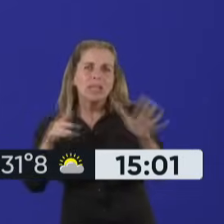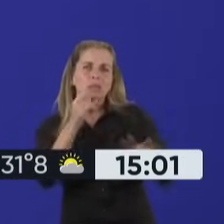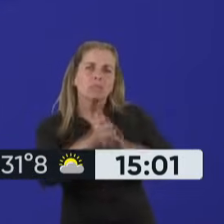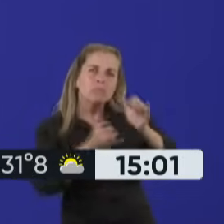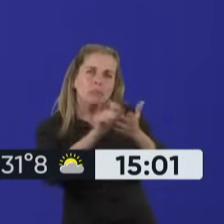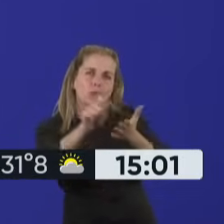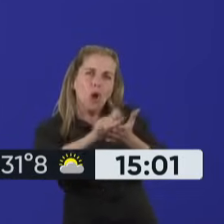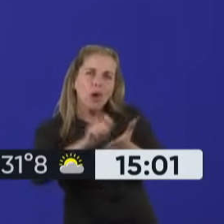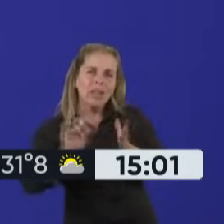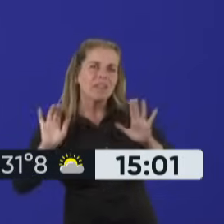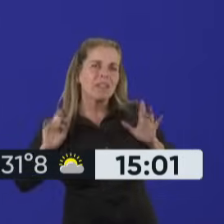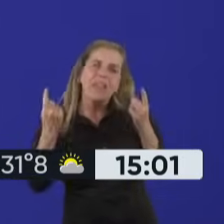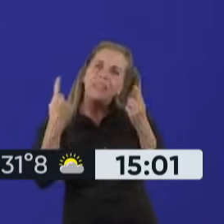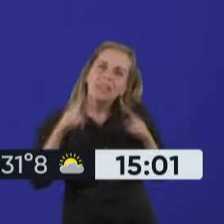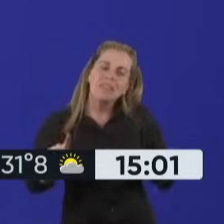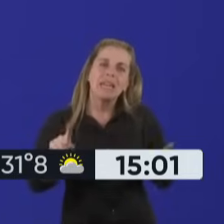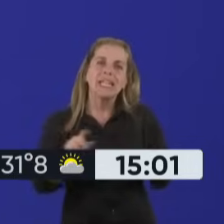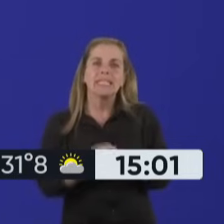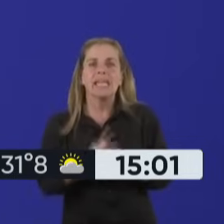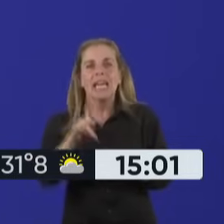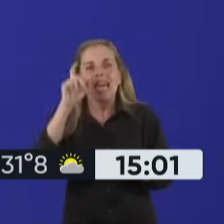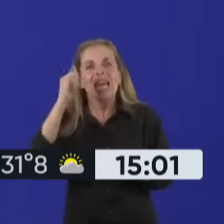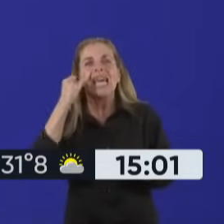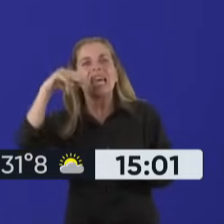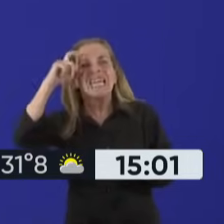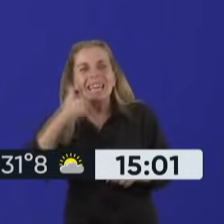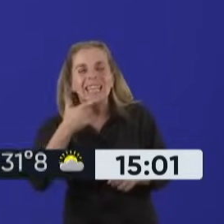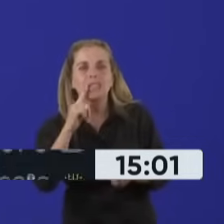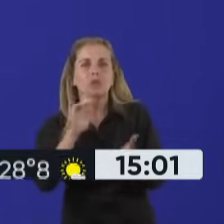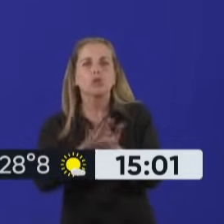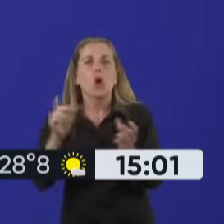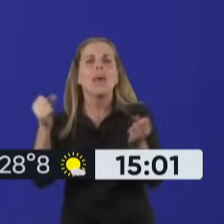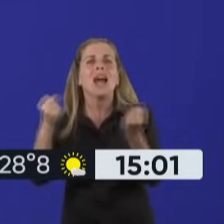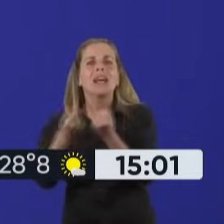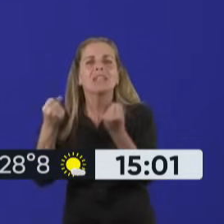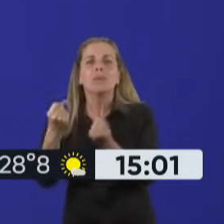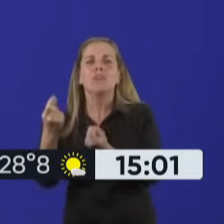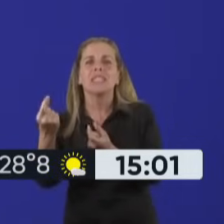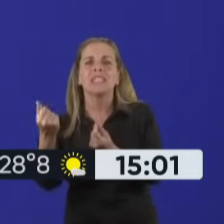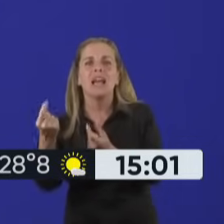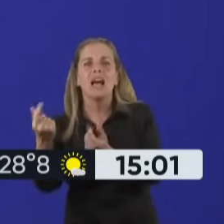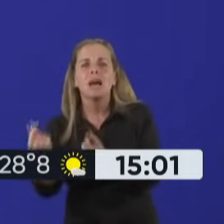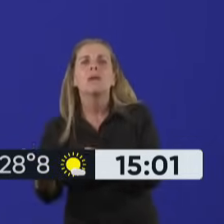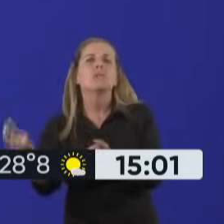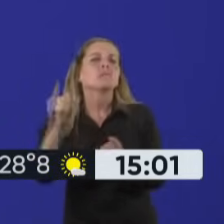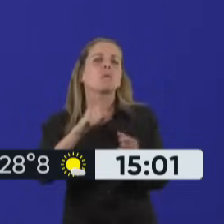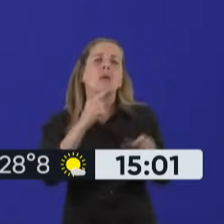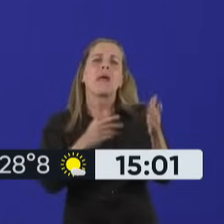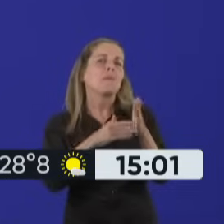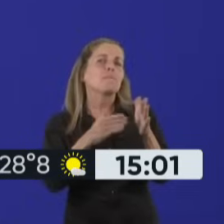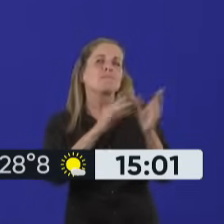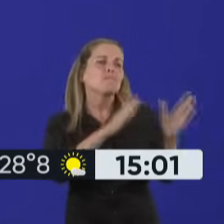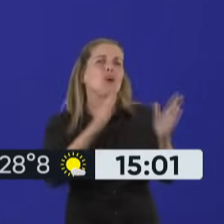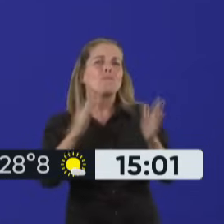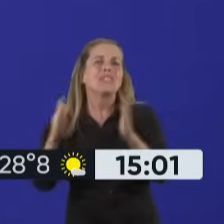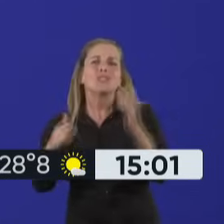No es el mismo el Keynes del Tratado sobre el Dinero que el Keynes de la teoría general. No es el de